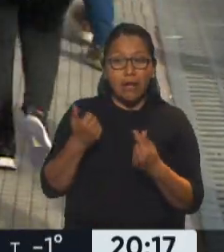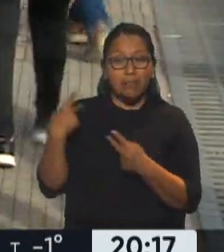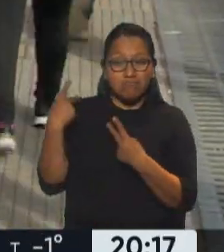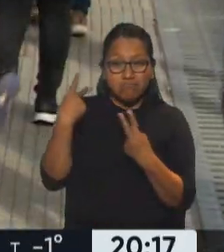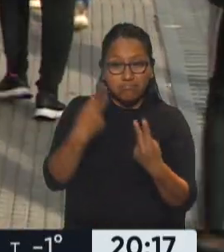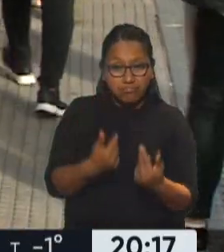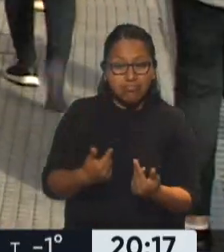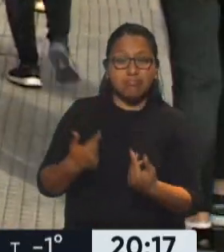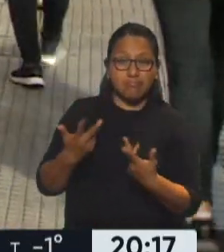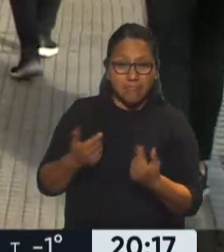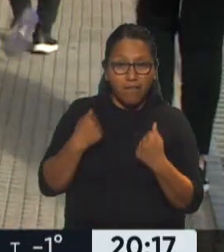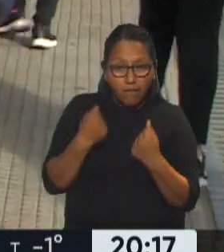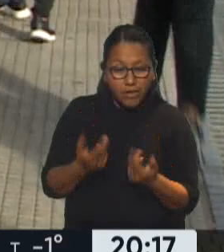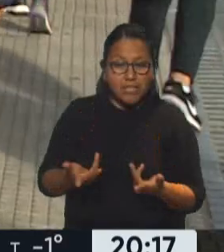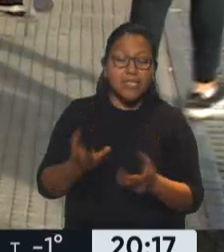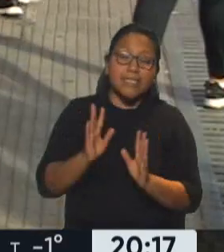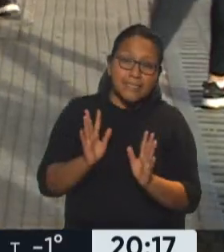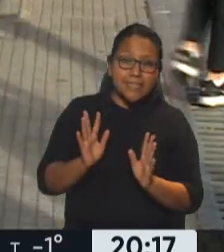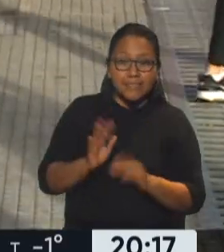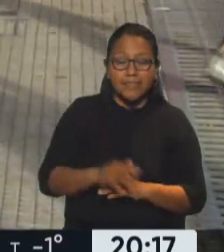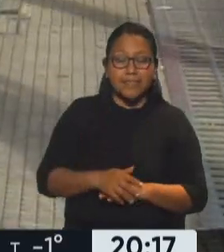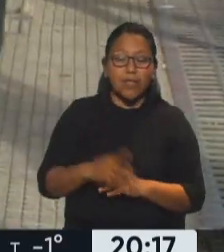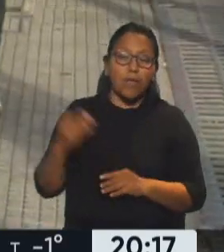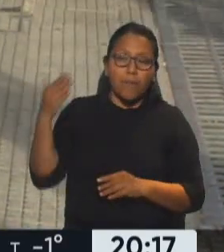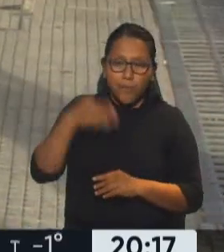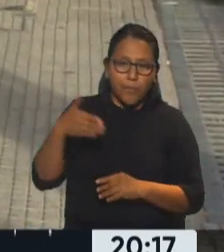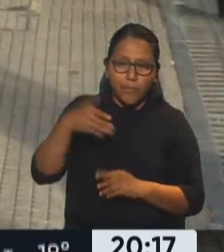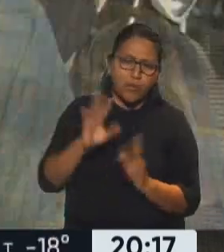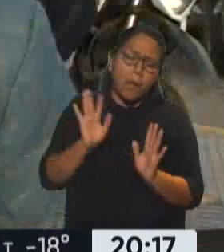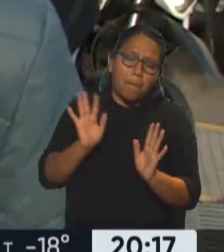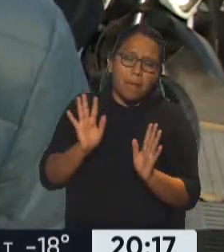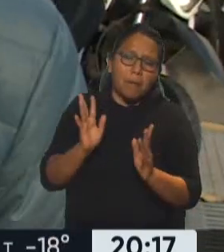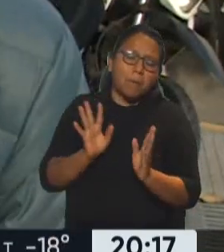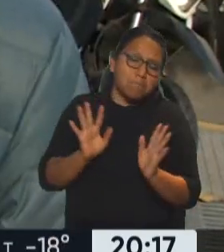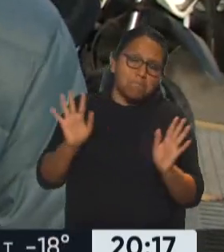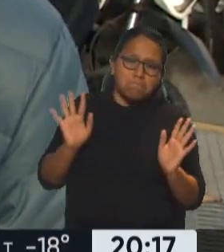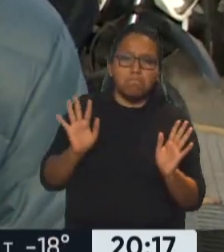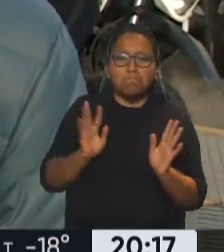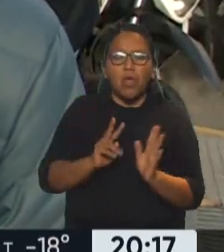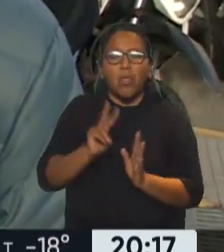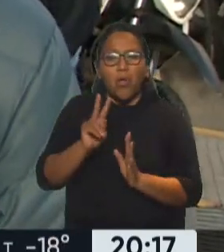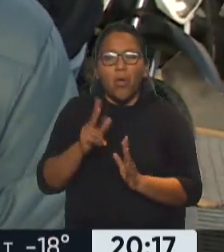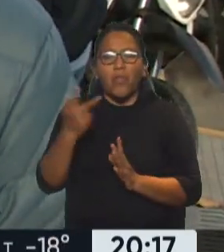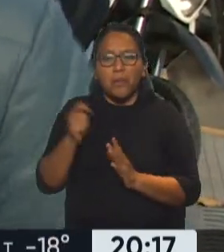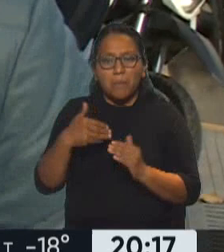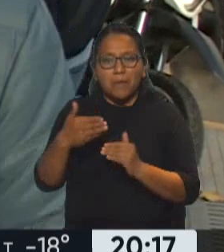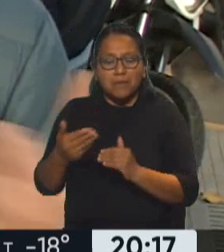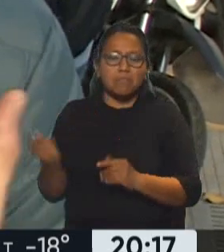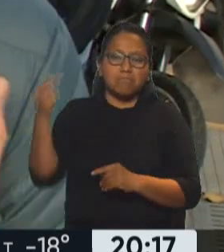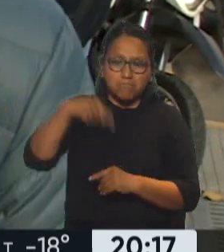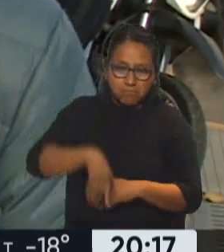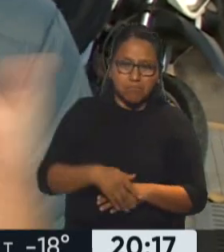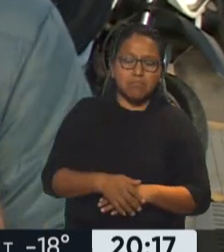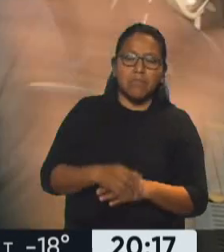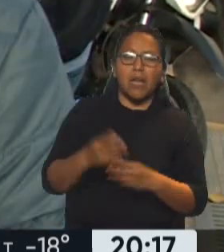y el esfuerzo lo que venimos permanentemente pero cada dos o tres meses venimos porque decir además